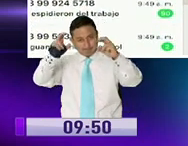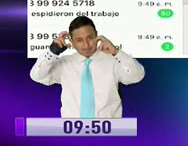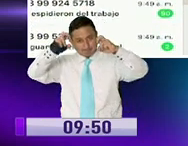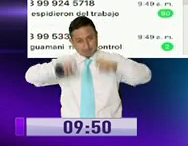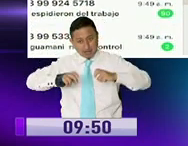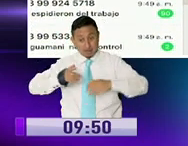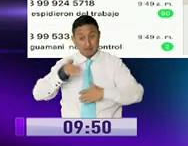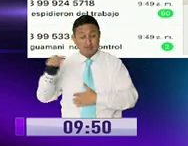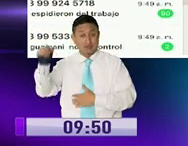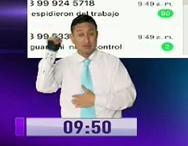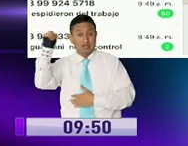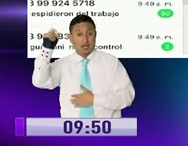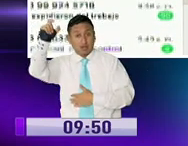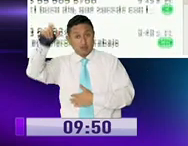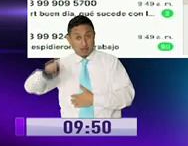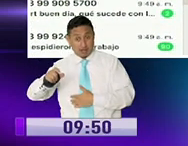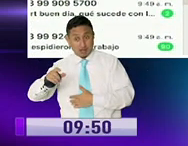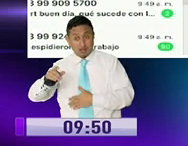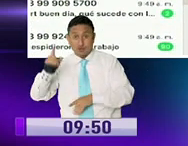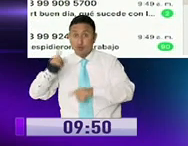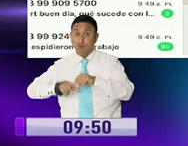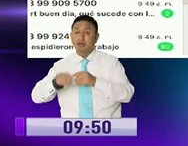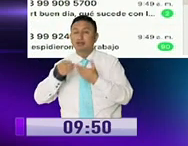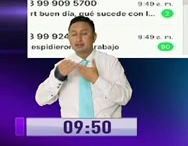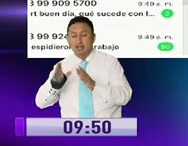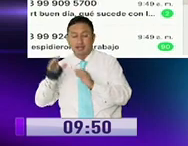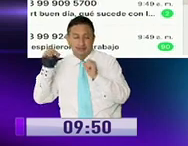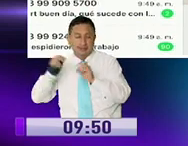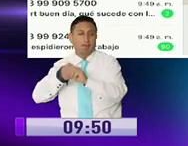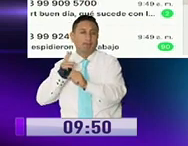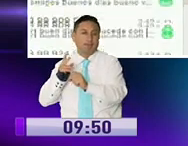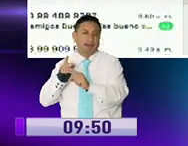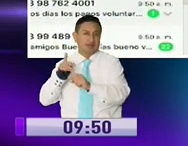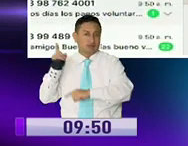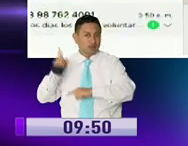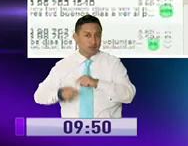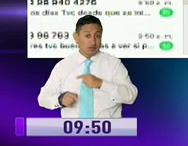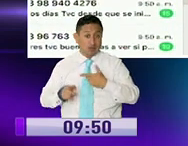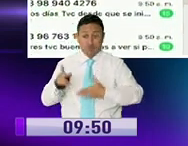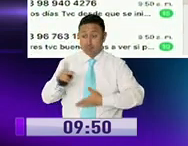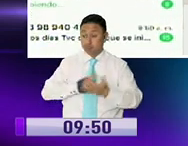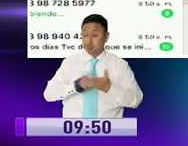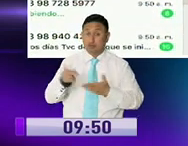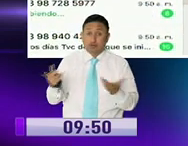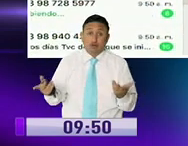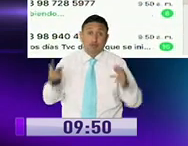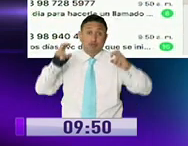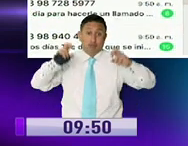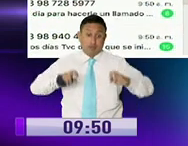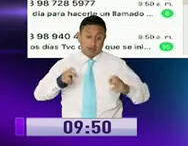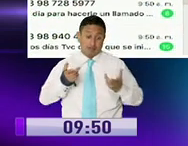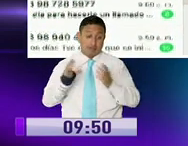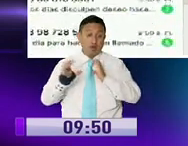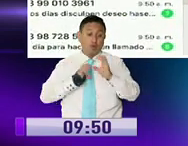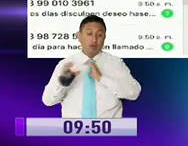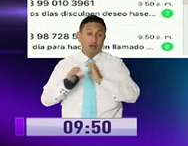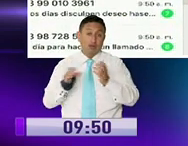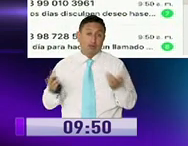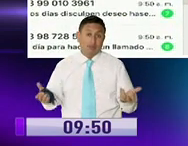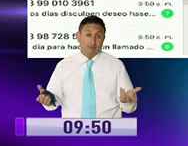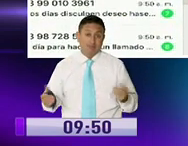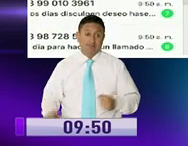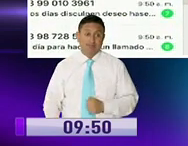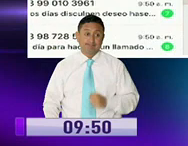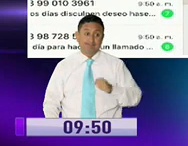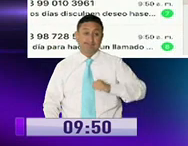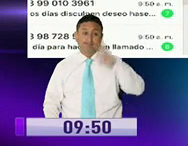derechos de los trabajadores son irrenunciables. Exactamente. Por un lado. Entonces, si no hay plata para liquidarles, bueno, sentémonos a ver cómo hacemos. Exacto. Yo creo que la